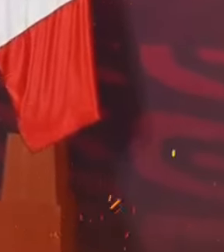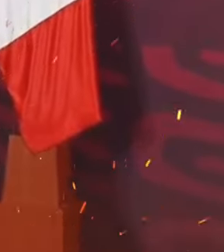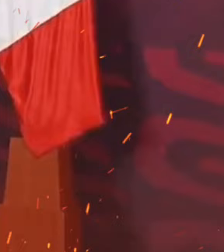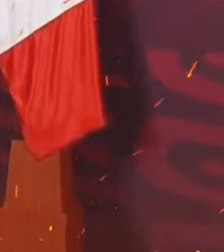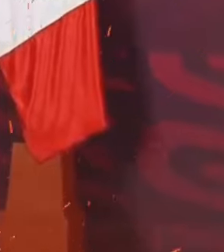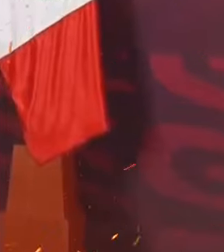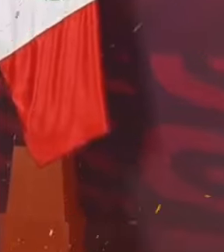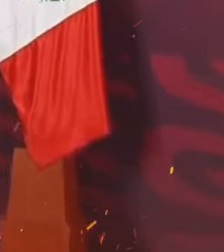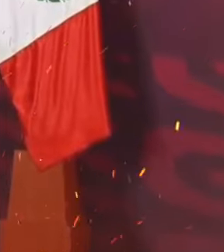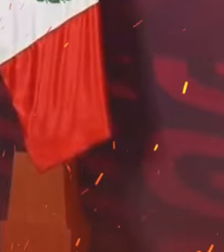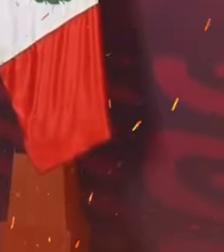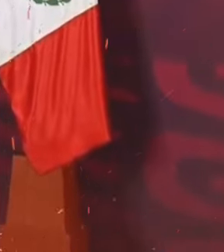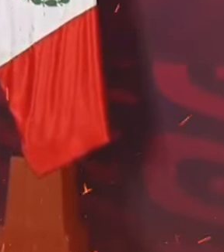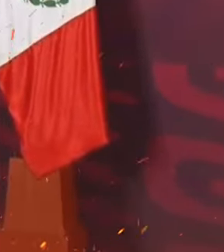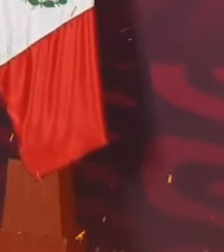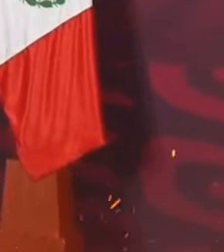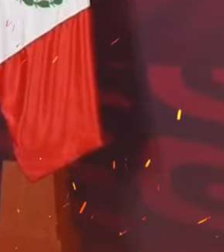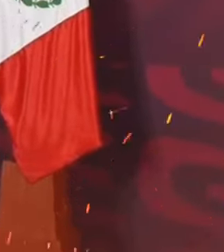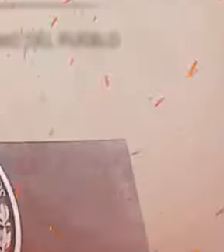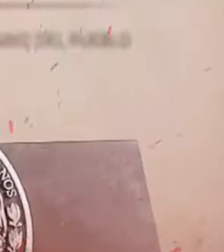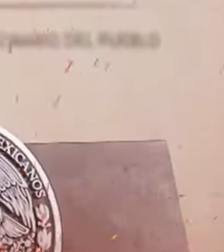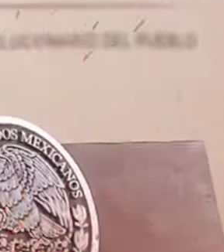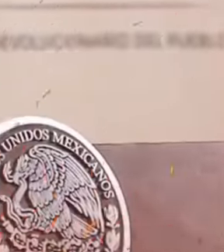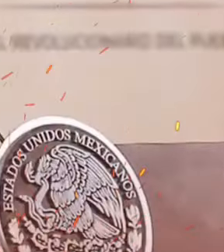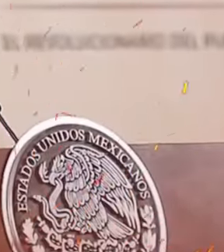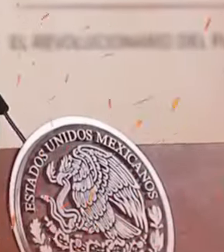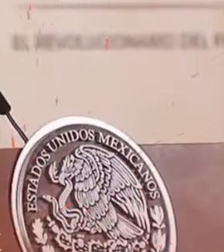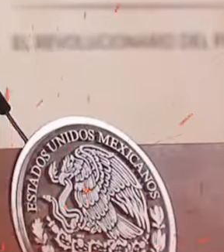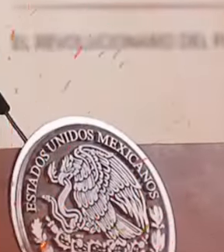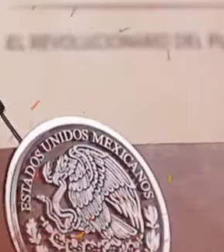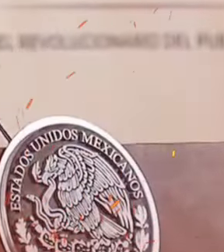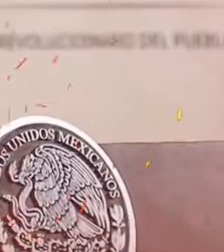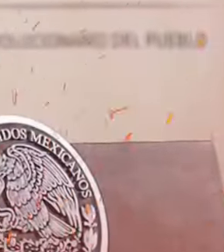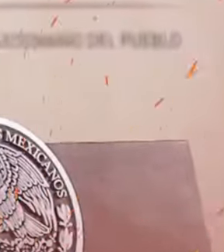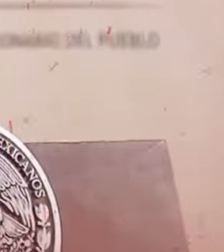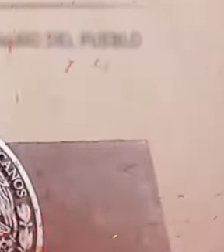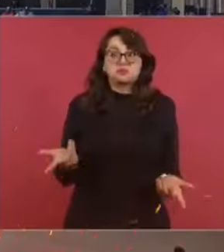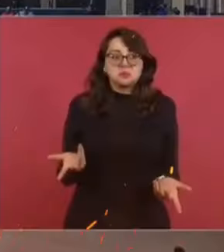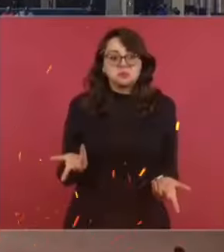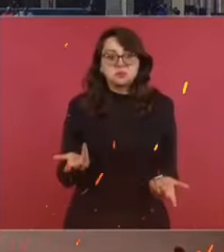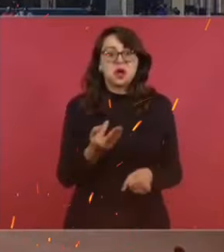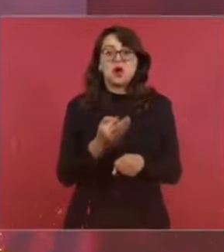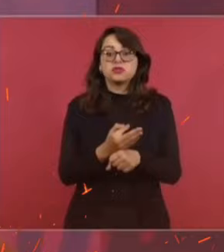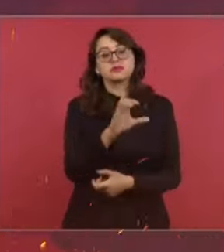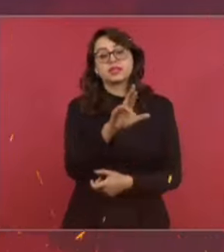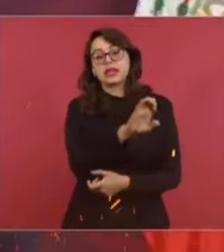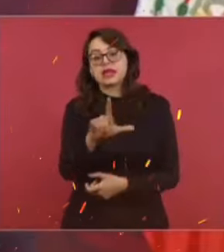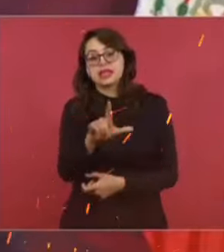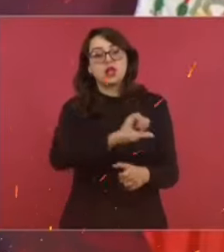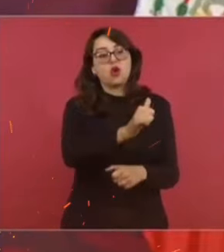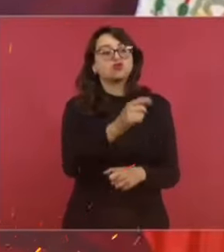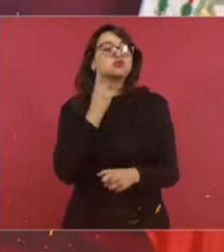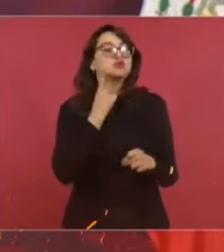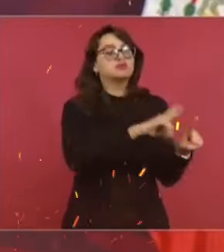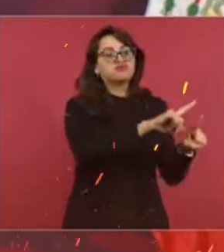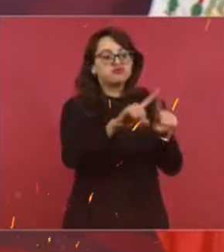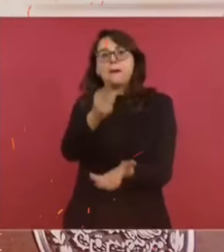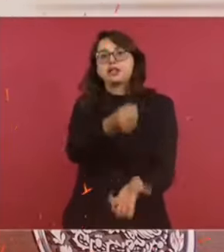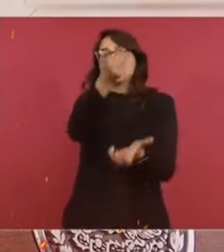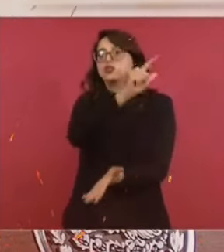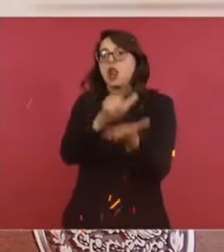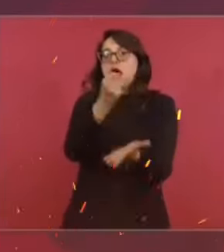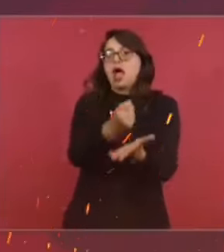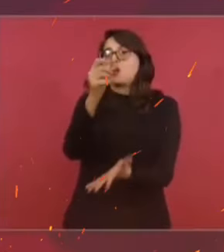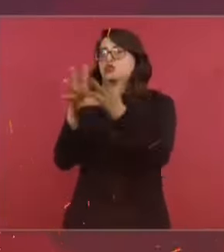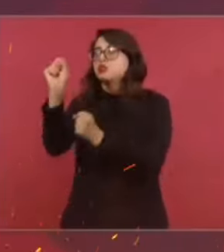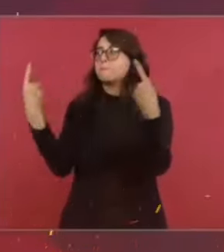mucha base social, mucho apoyo ciudadano, porque la gente se da cuenta. No se puede defender lo indefendible. ¿Qué es lo que van a hacer? Van a presentar un recurso de inconstitucionalidad.